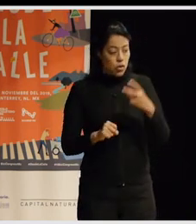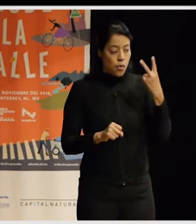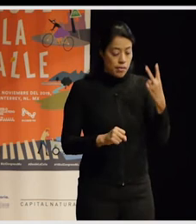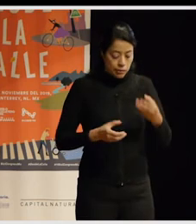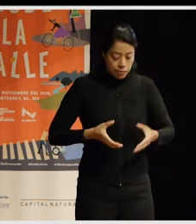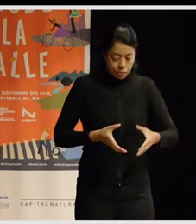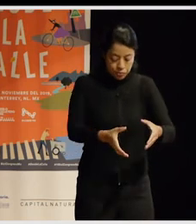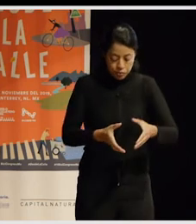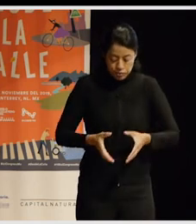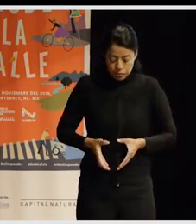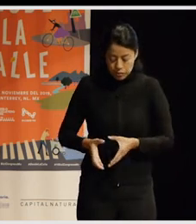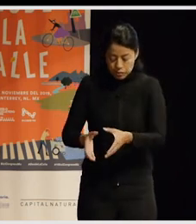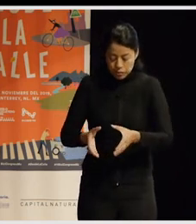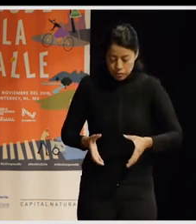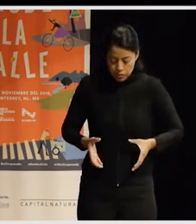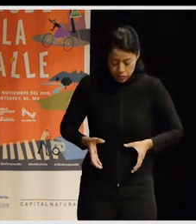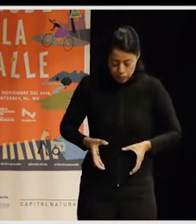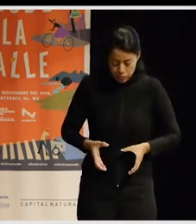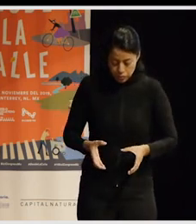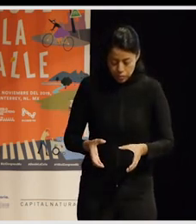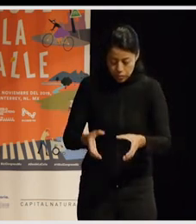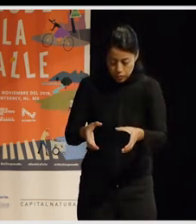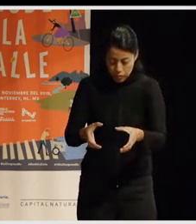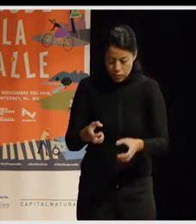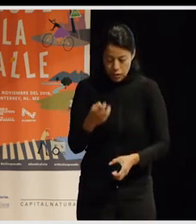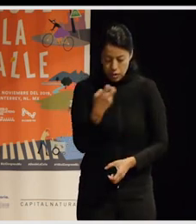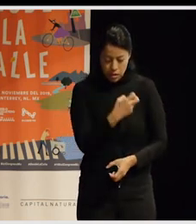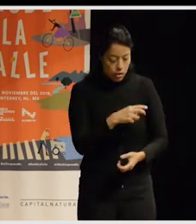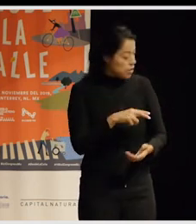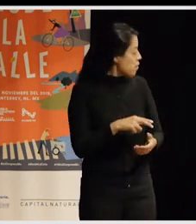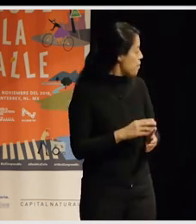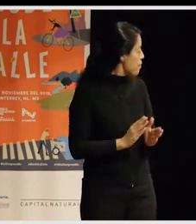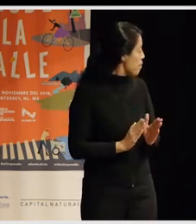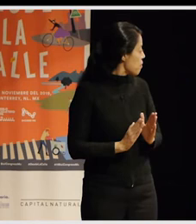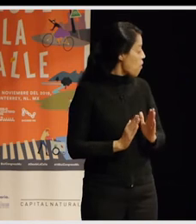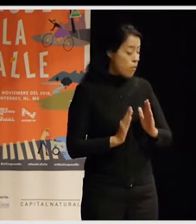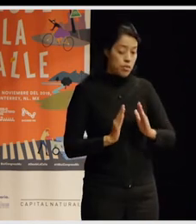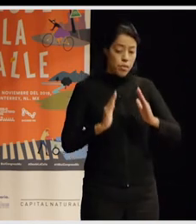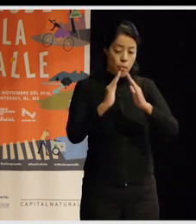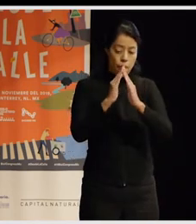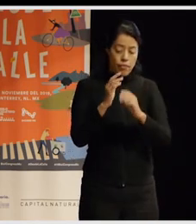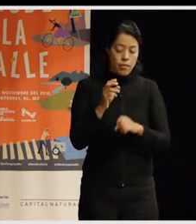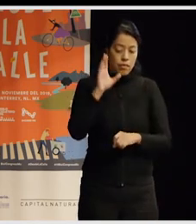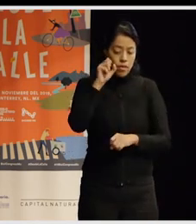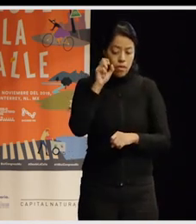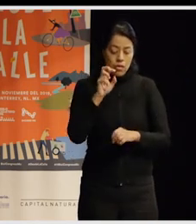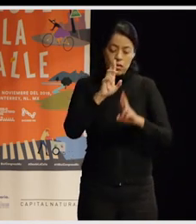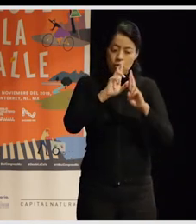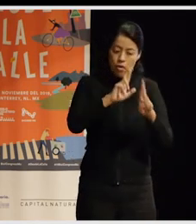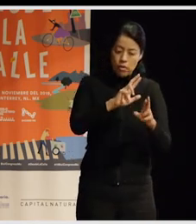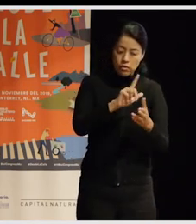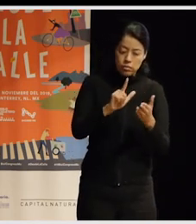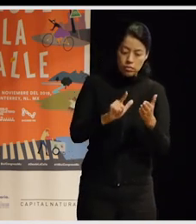carriles efectivos y estos con los que ven de este lado son los conos también que respetan el espacio